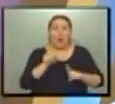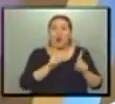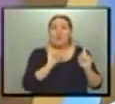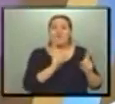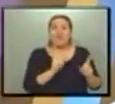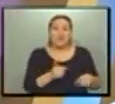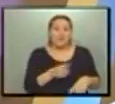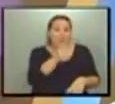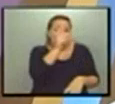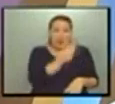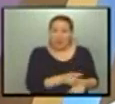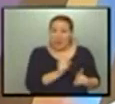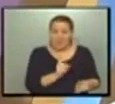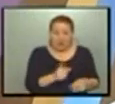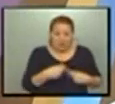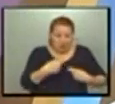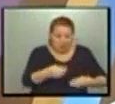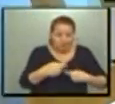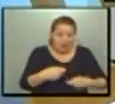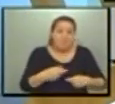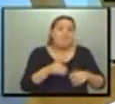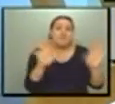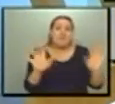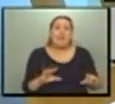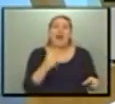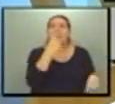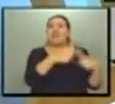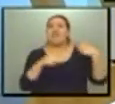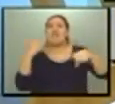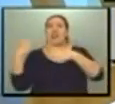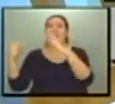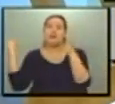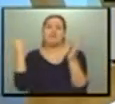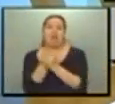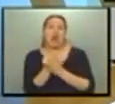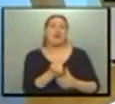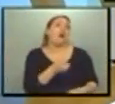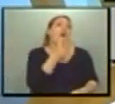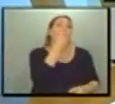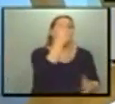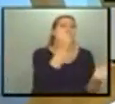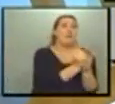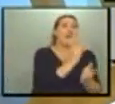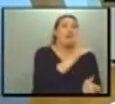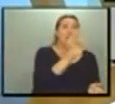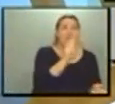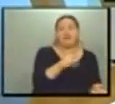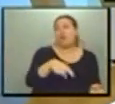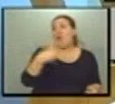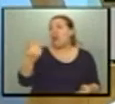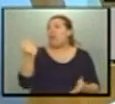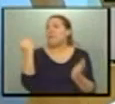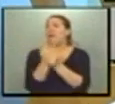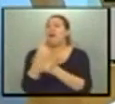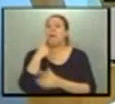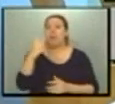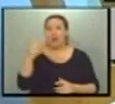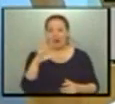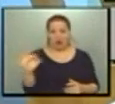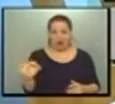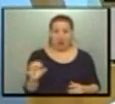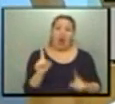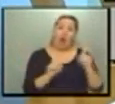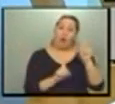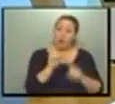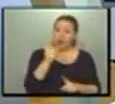La misma costurera fabrica para varias marcas, ¿no? Bueno. Y varias marcas que una puede costar 500 pesos y la otra 1.500. 1.500 y más.